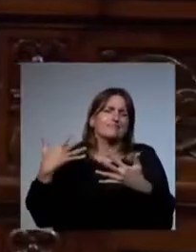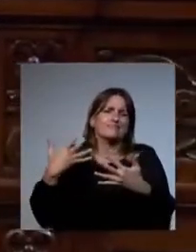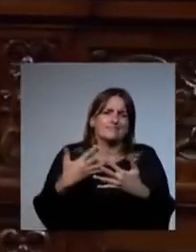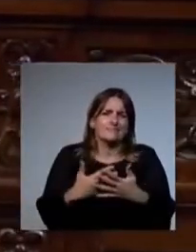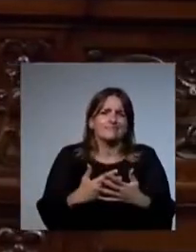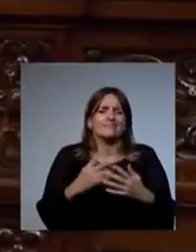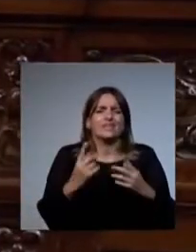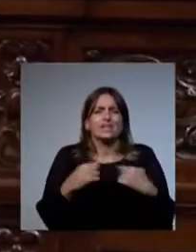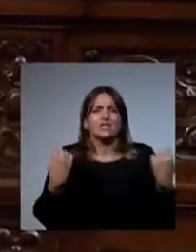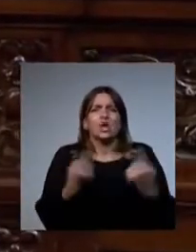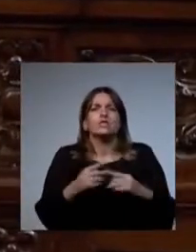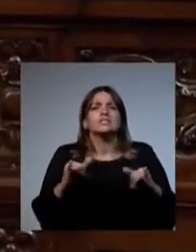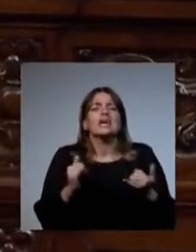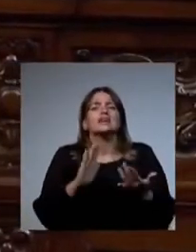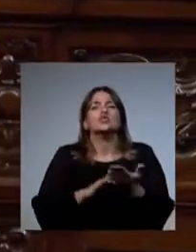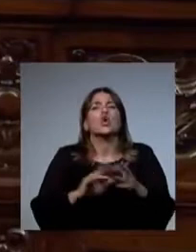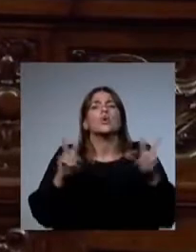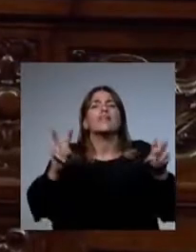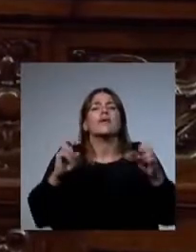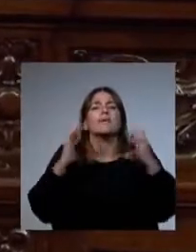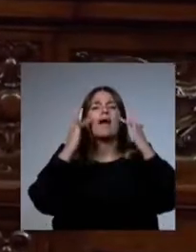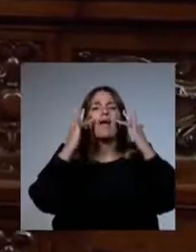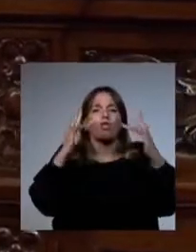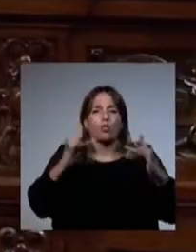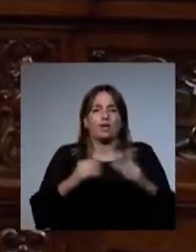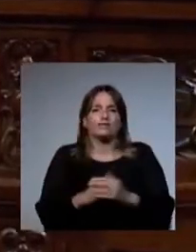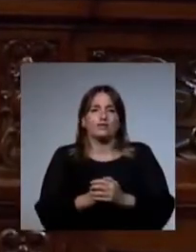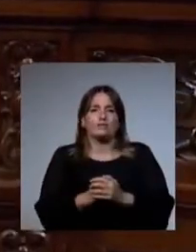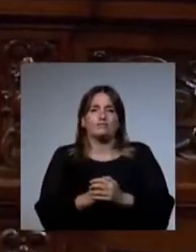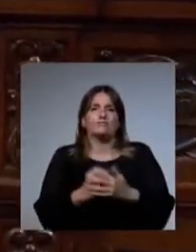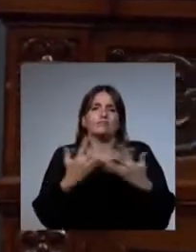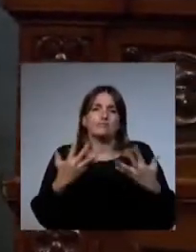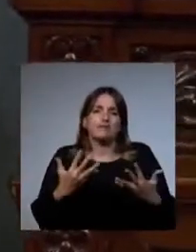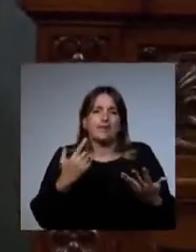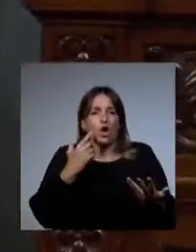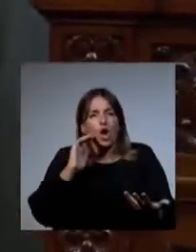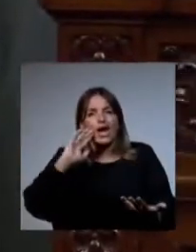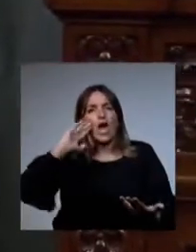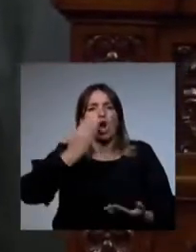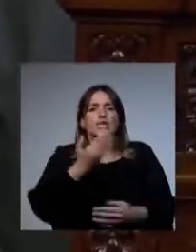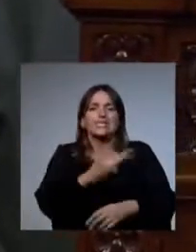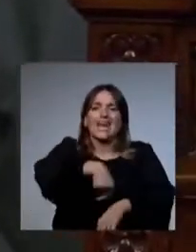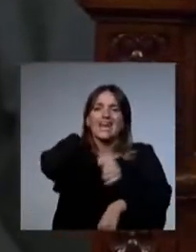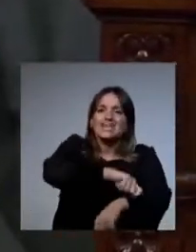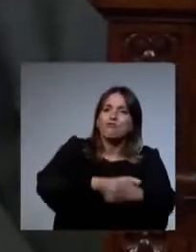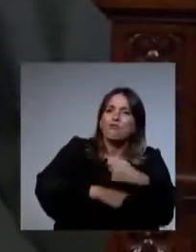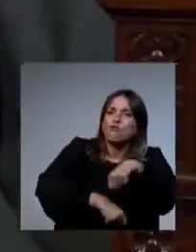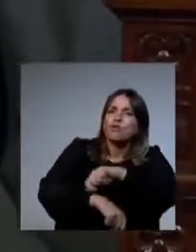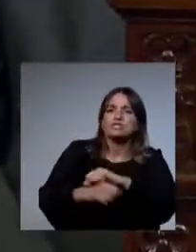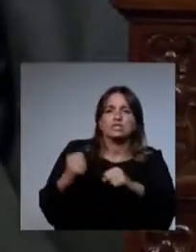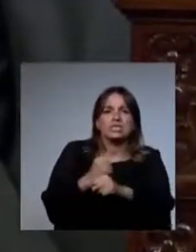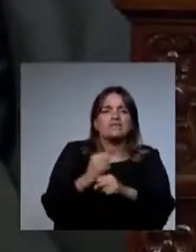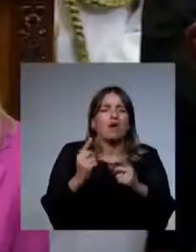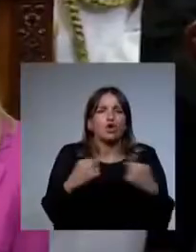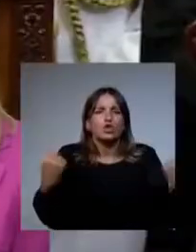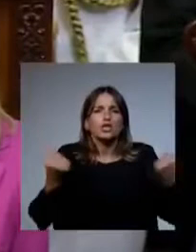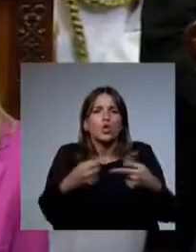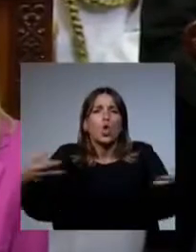Quiero destacar en materia de educación el esfuerzo de toda la comunidad docente